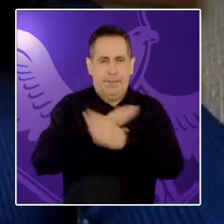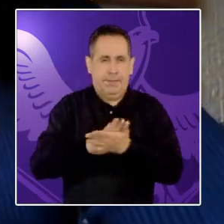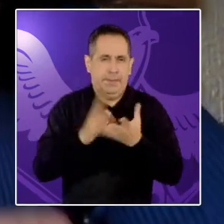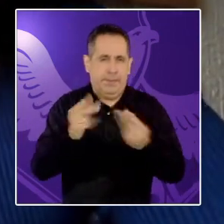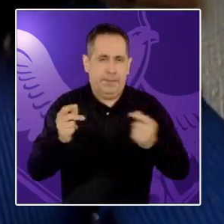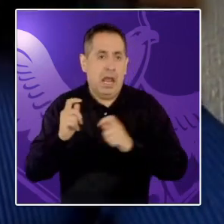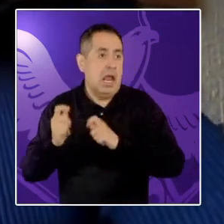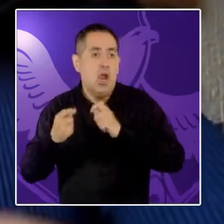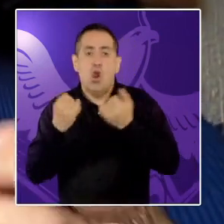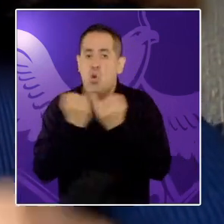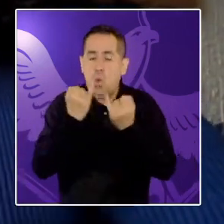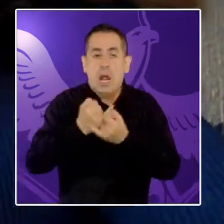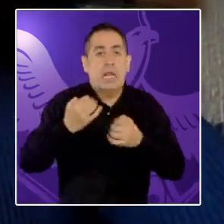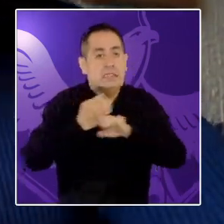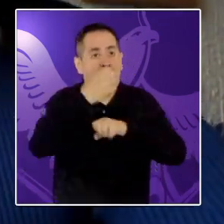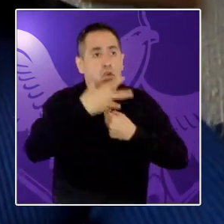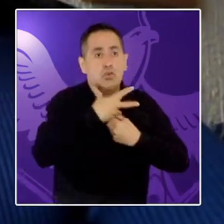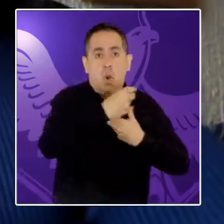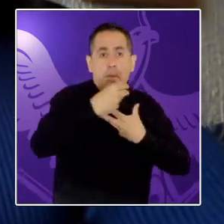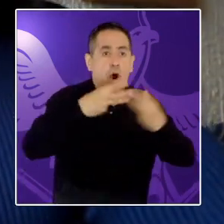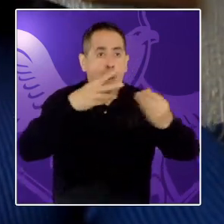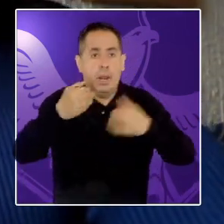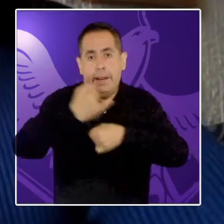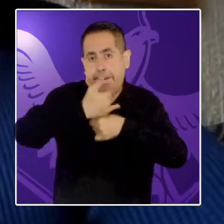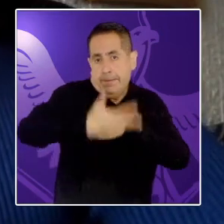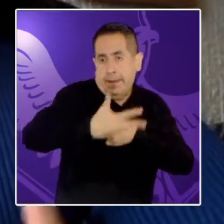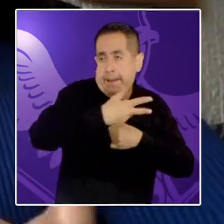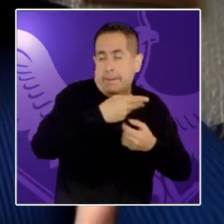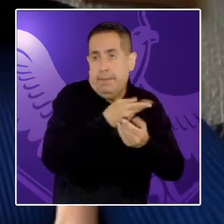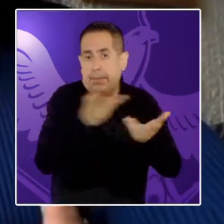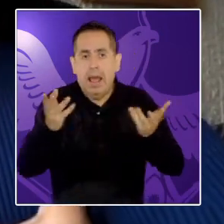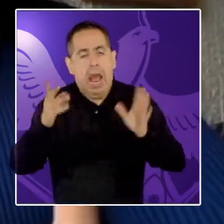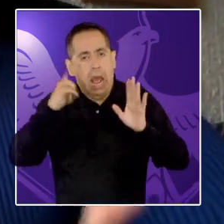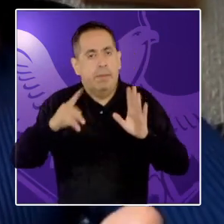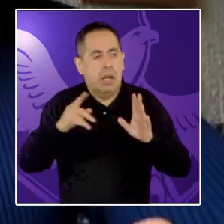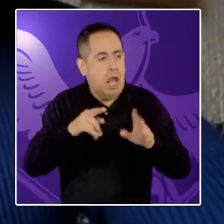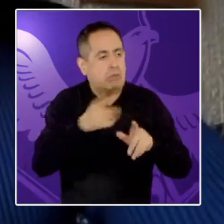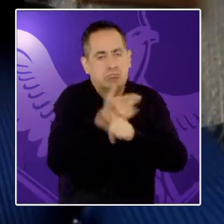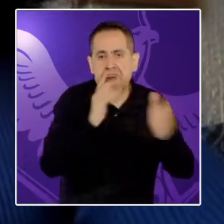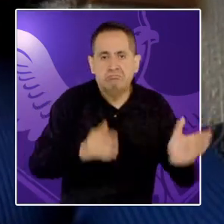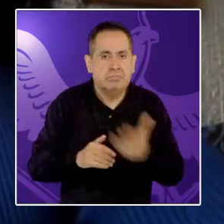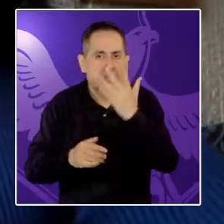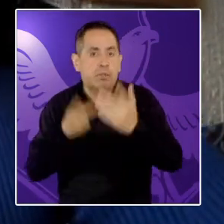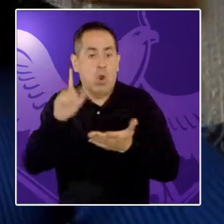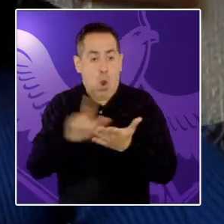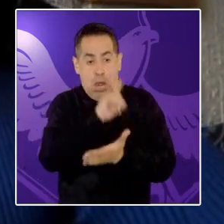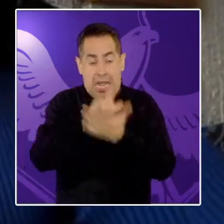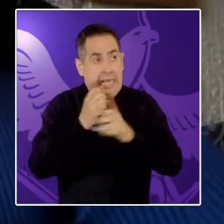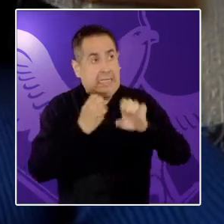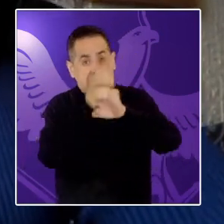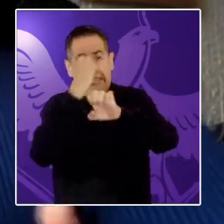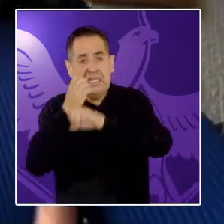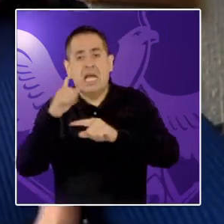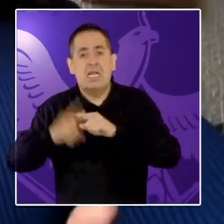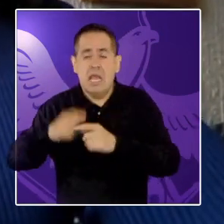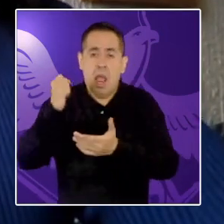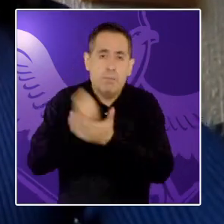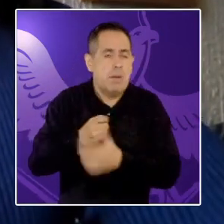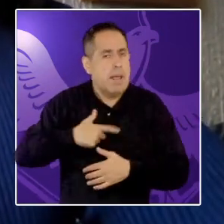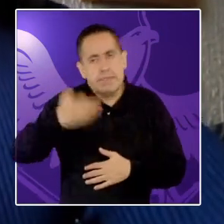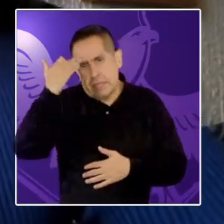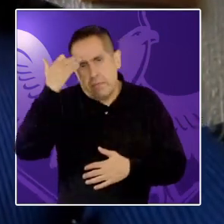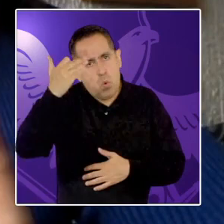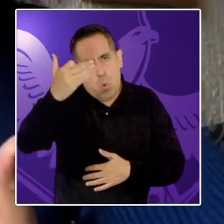disposiciones de la ley de amnistía sean trasladadas a los estados para que el impacto realmente sea significativo. Sin embargo, la aprobación de las